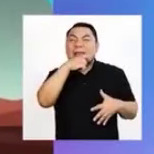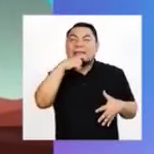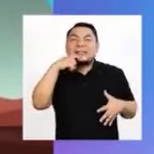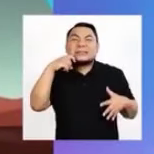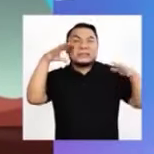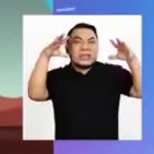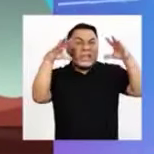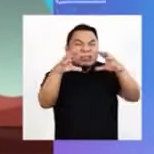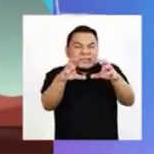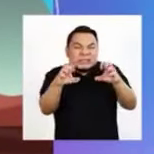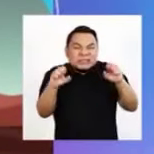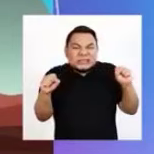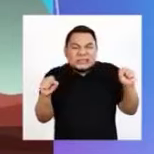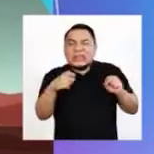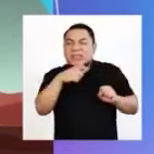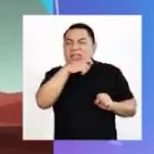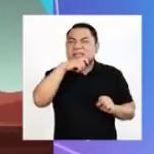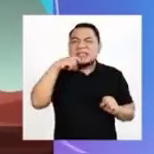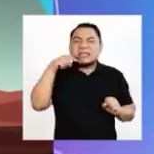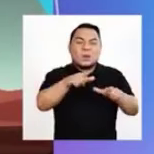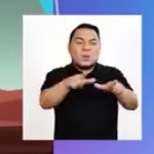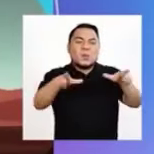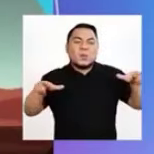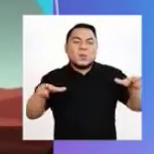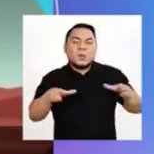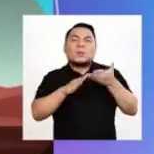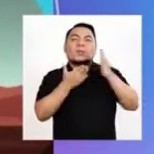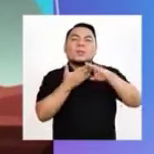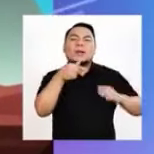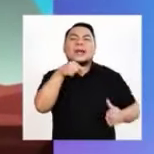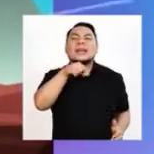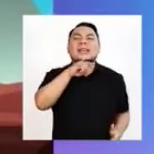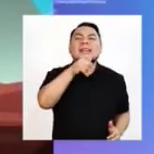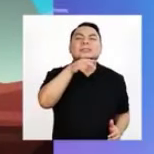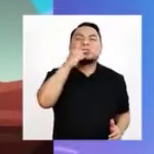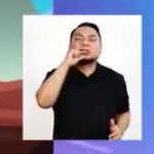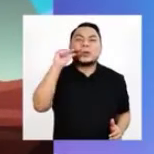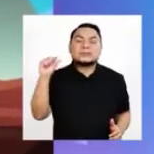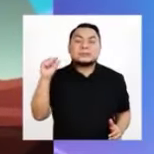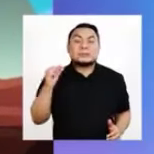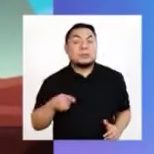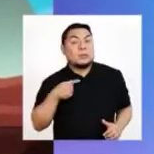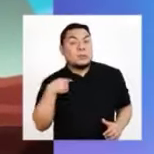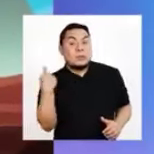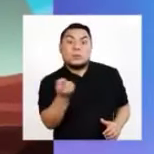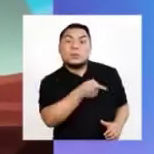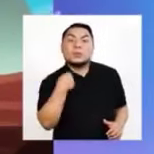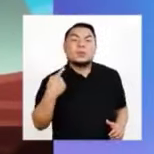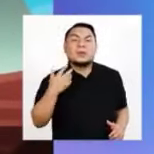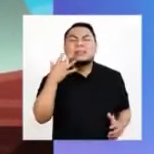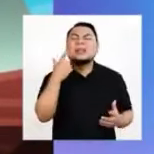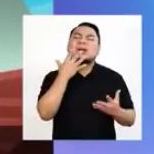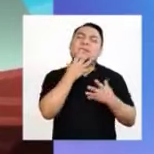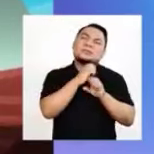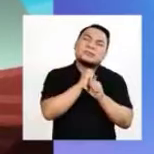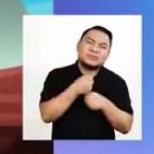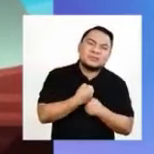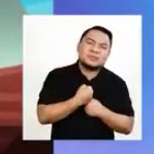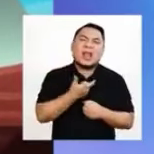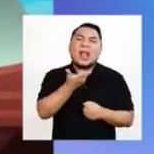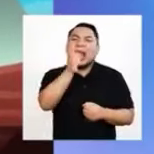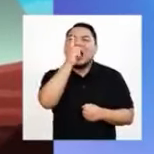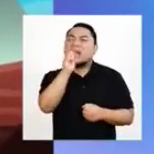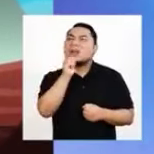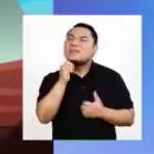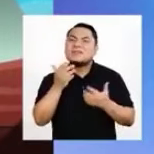terrible sequía se extendió por las tierras de los quechuas. Todas las plantas comenzaron a sufrir por la falta de